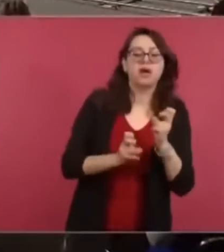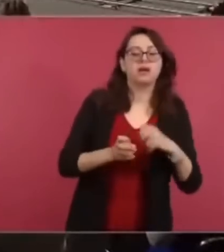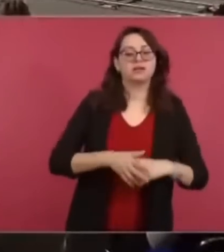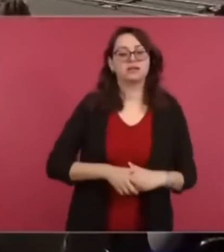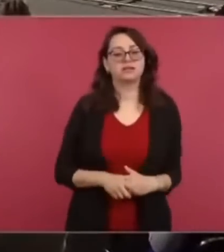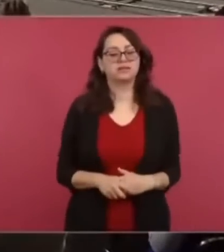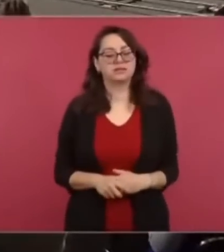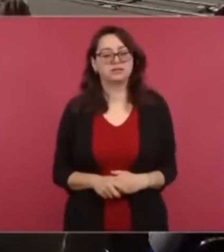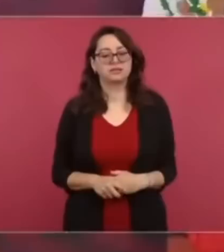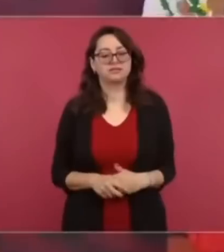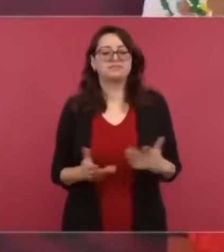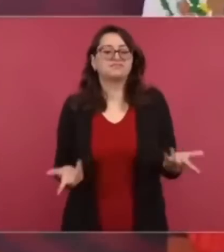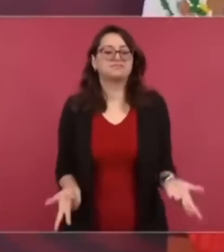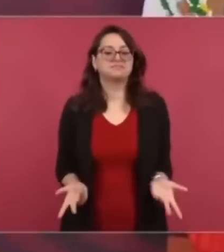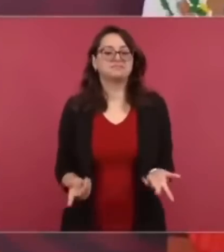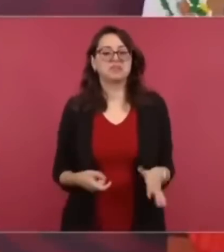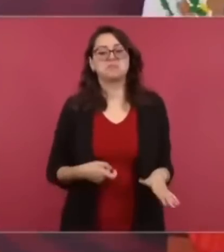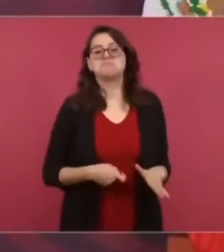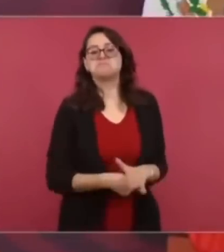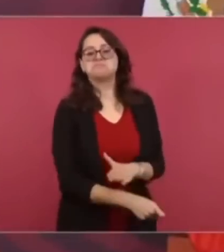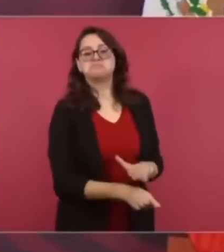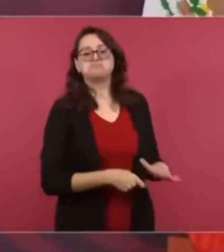Es el famoso maiceo